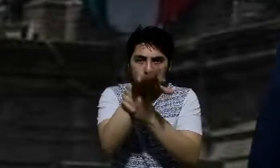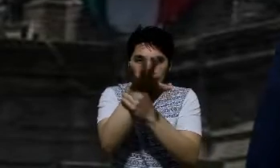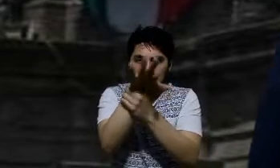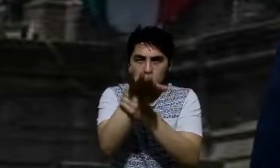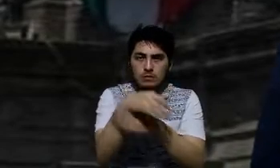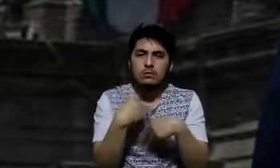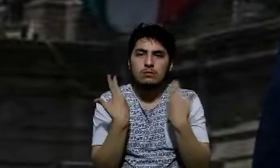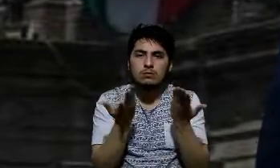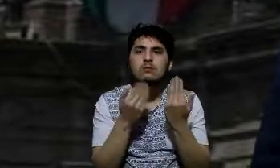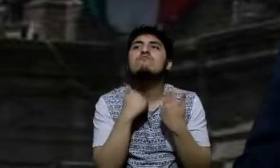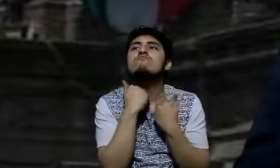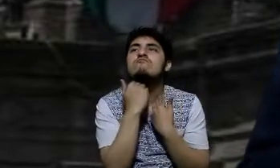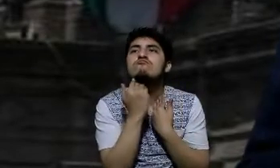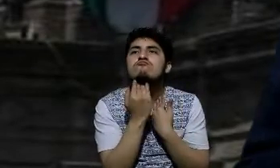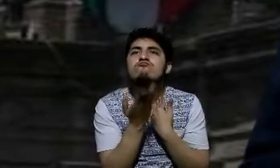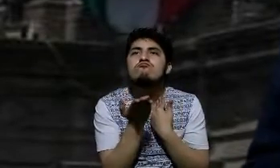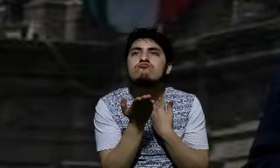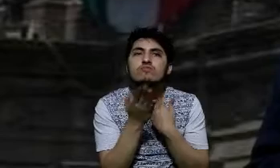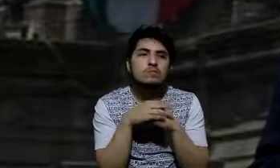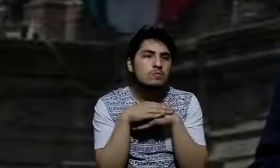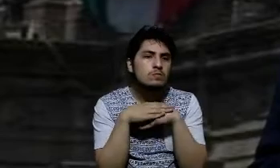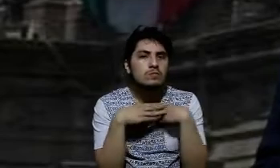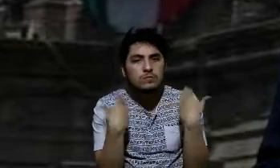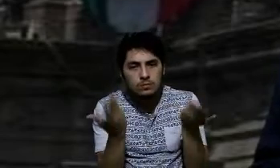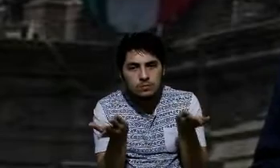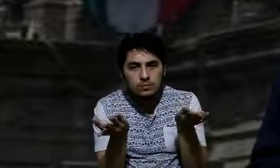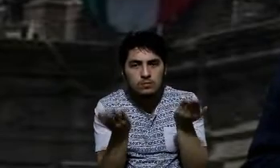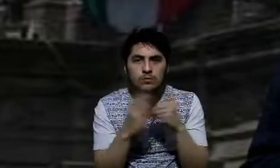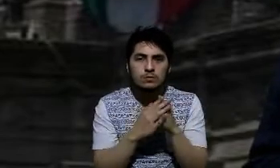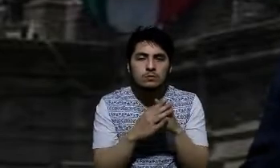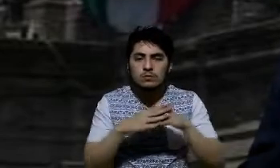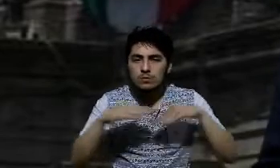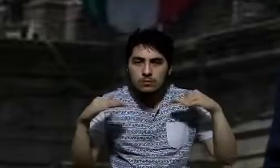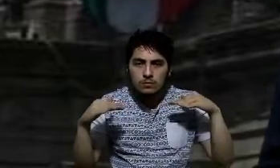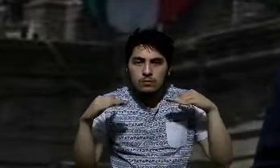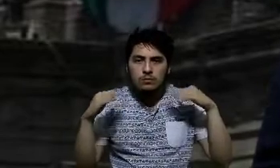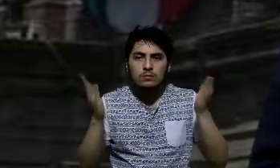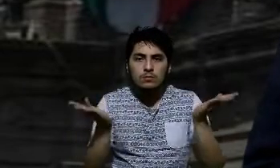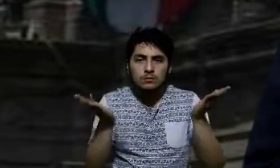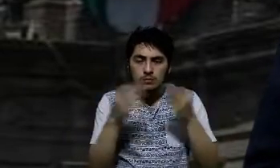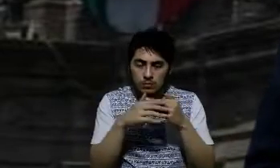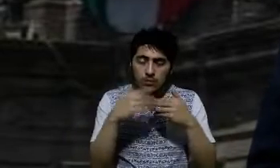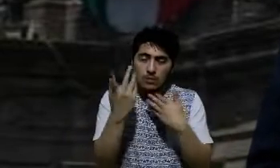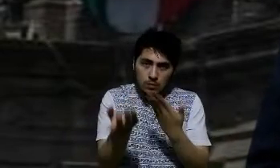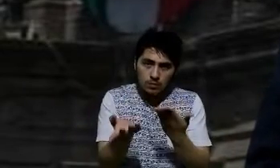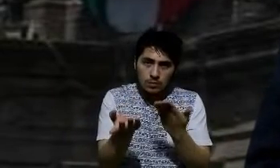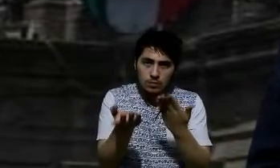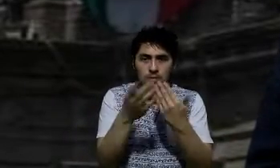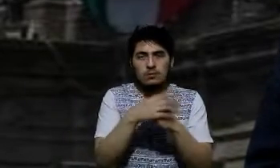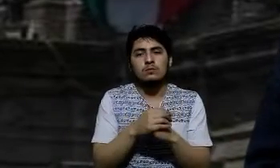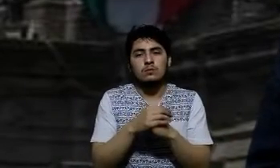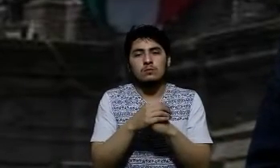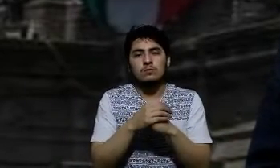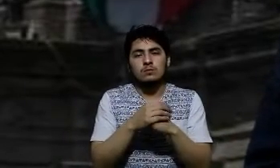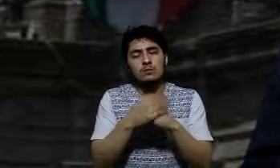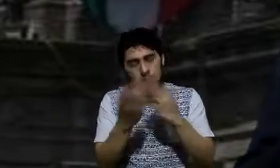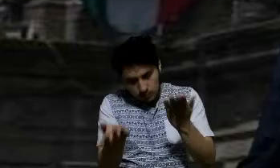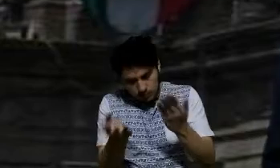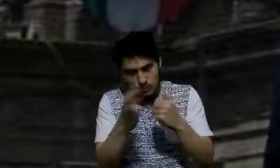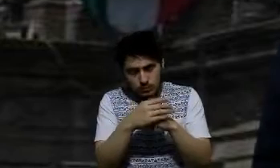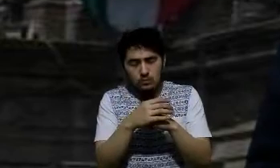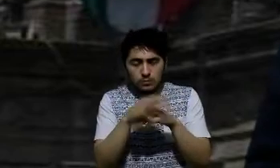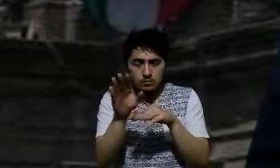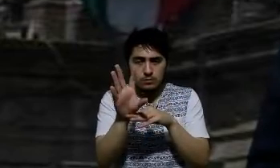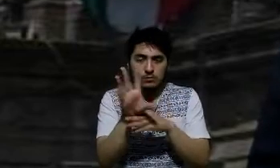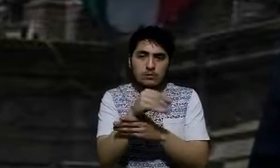Amigos, también yo, papá AMLO, les quiero hacer conciencia de que la verdad no se va a